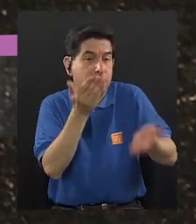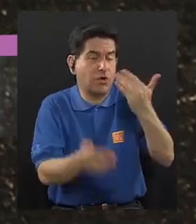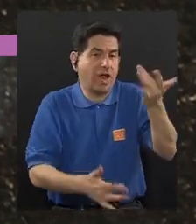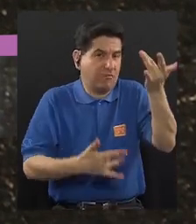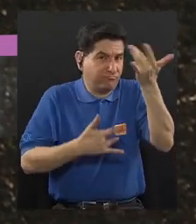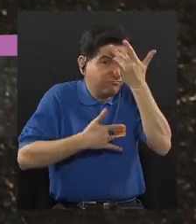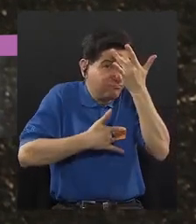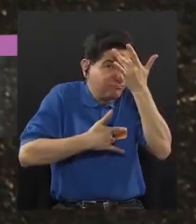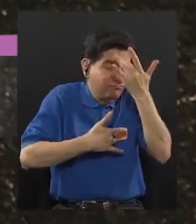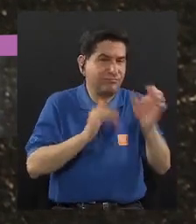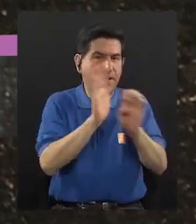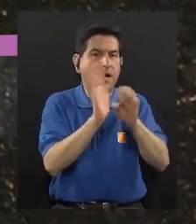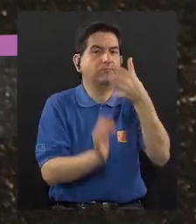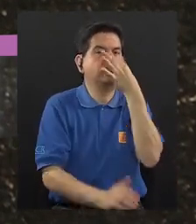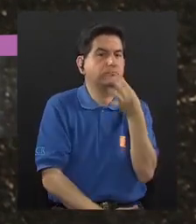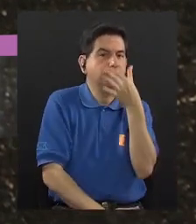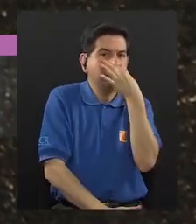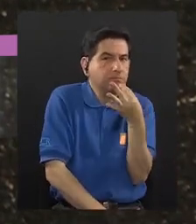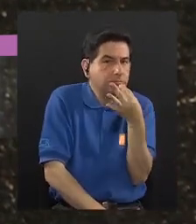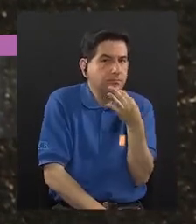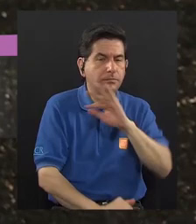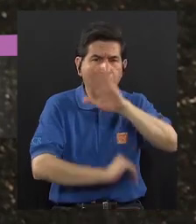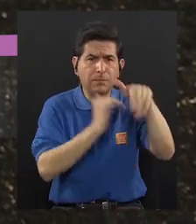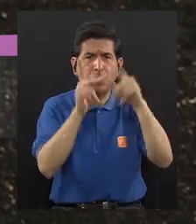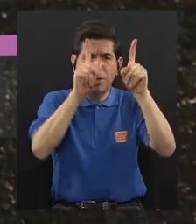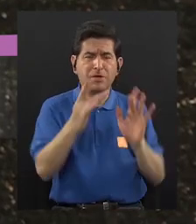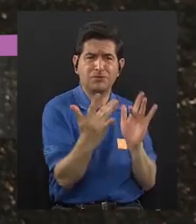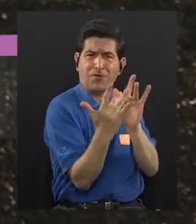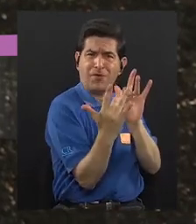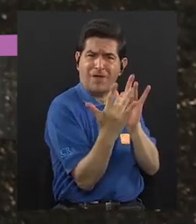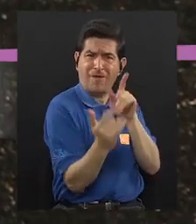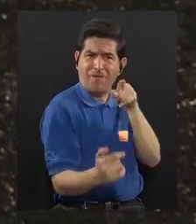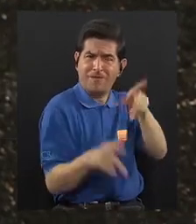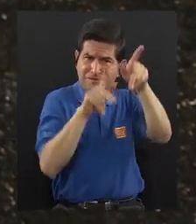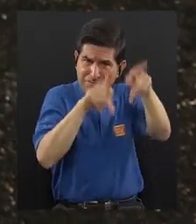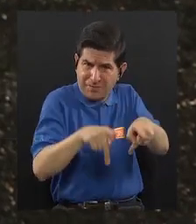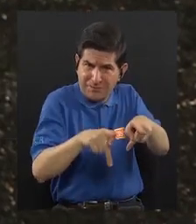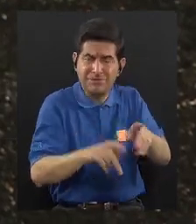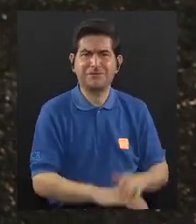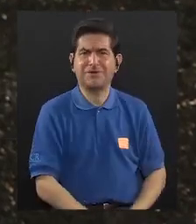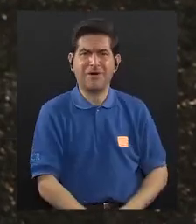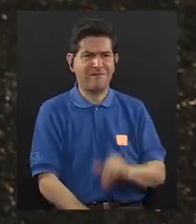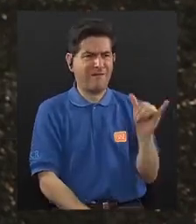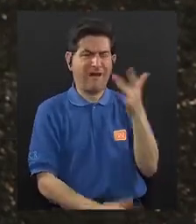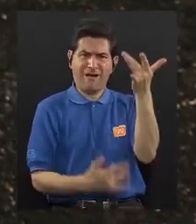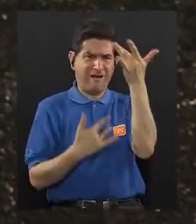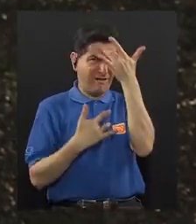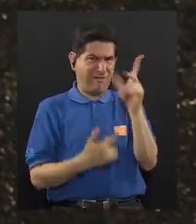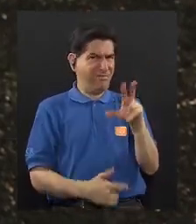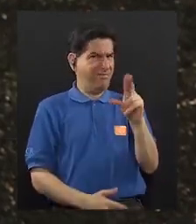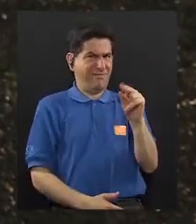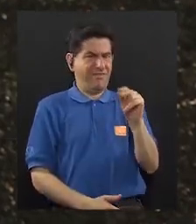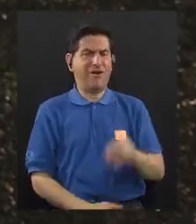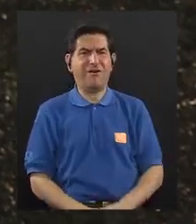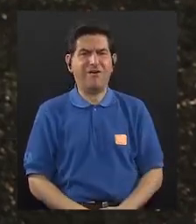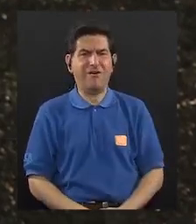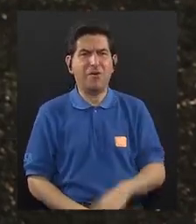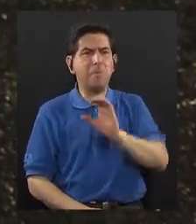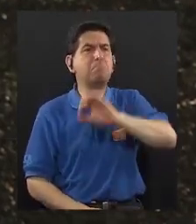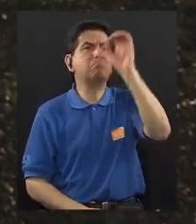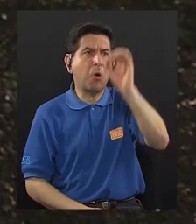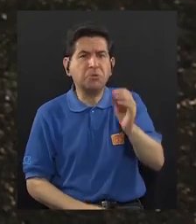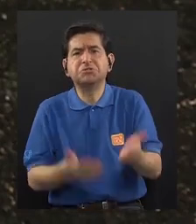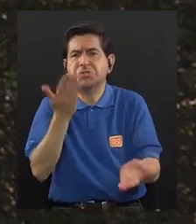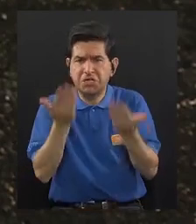enferma por ejemplo una gripe no todos los que entran en contacto con ella van a enfermarse sino que hay una